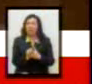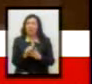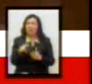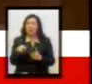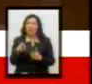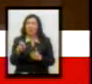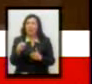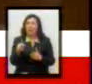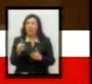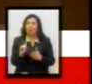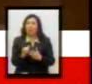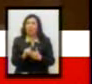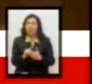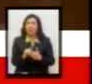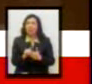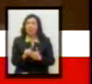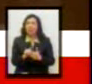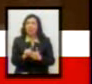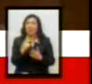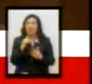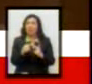hemos iniciado